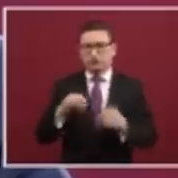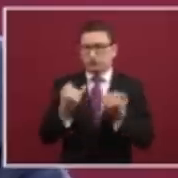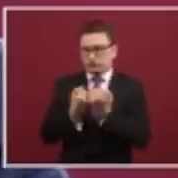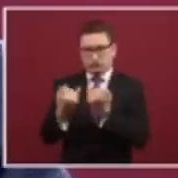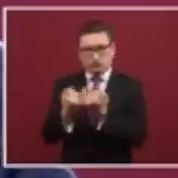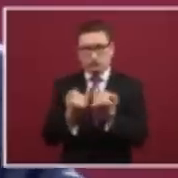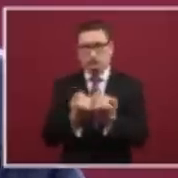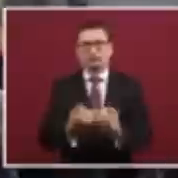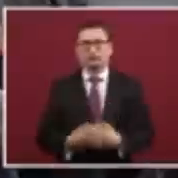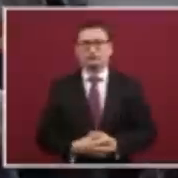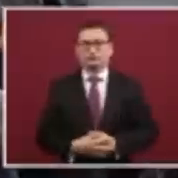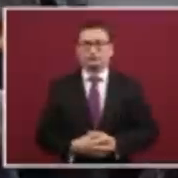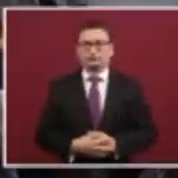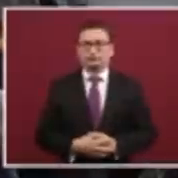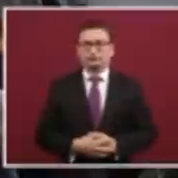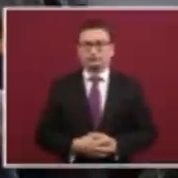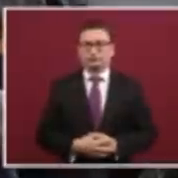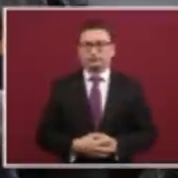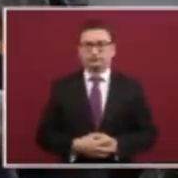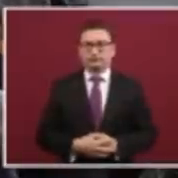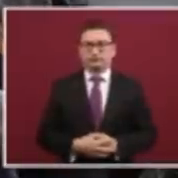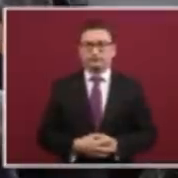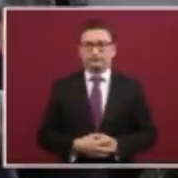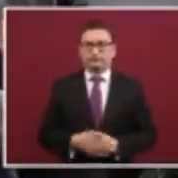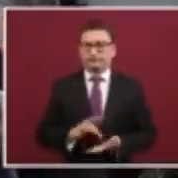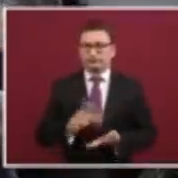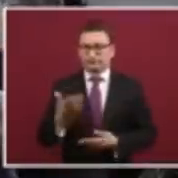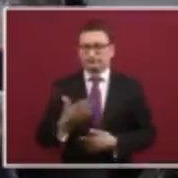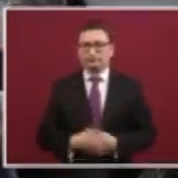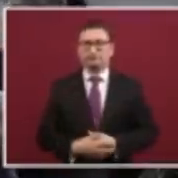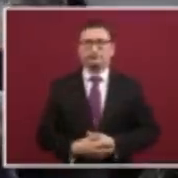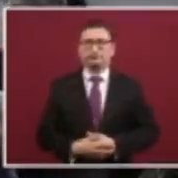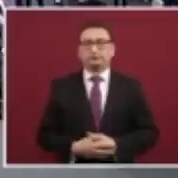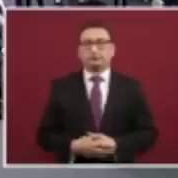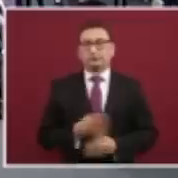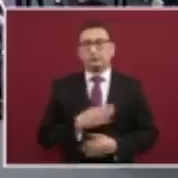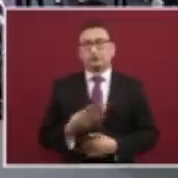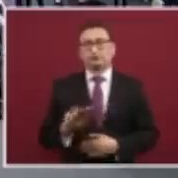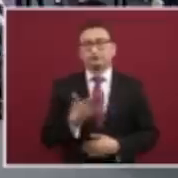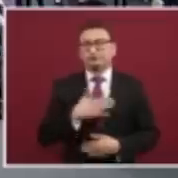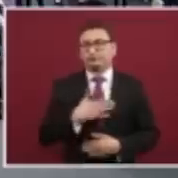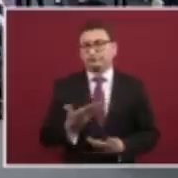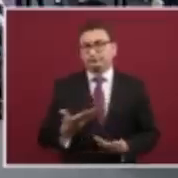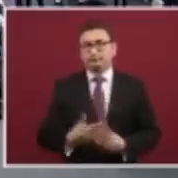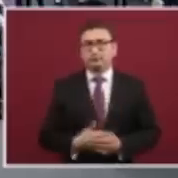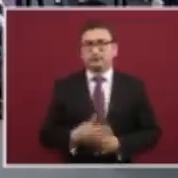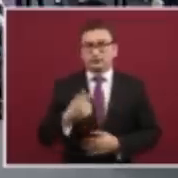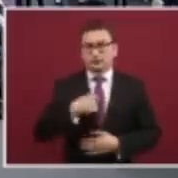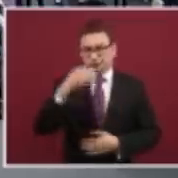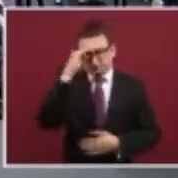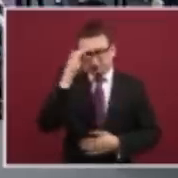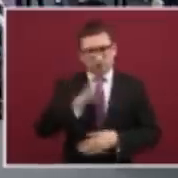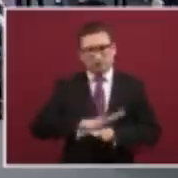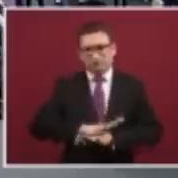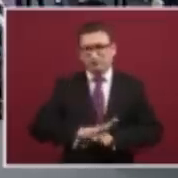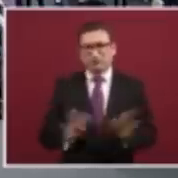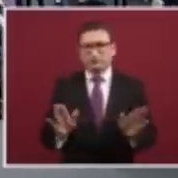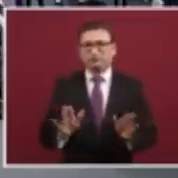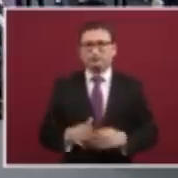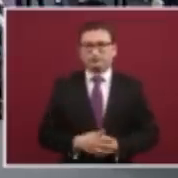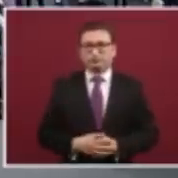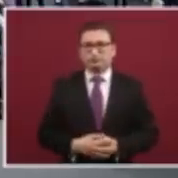única. Muchas gracias. Gracias, secretario. Gracias, presidente. Bueno, pues yo pienso que ya.